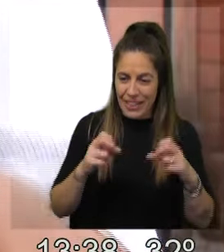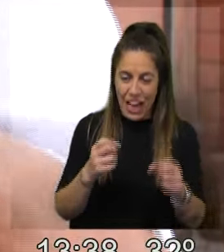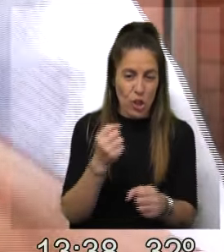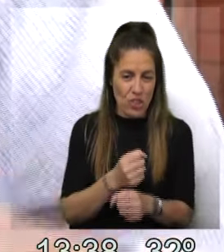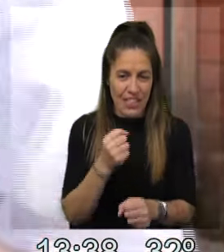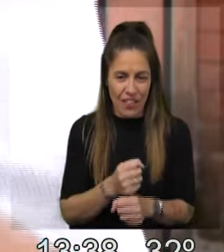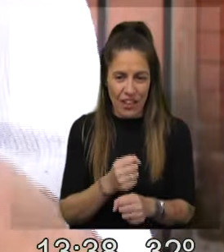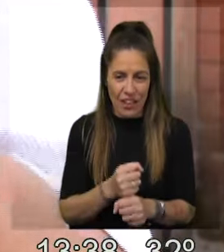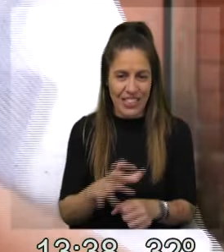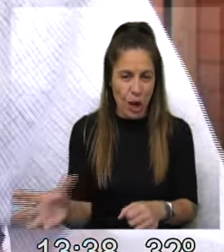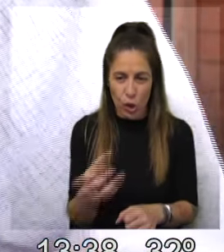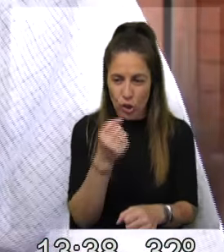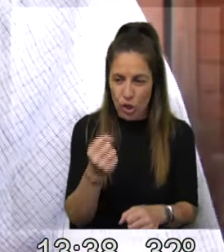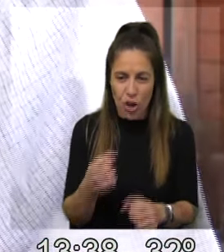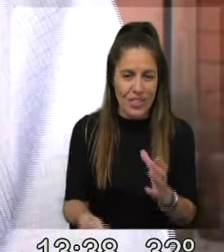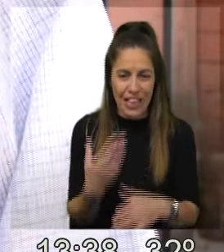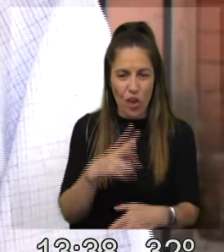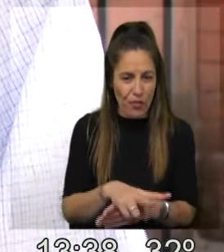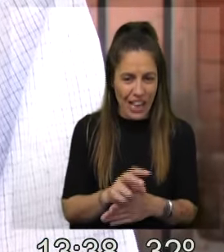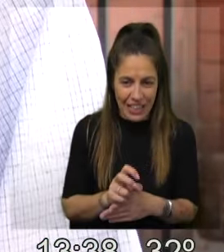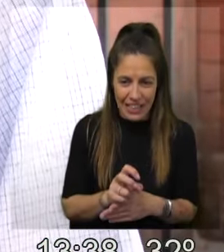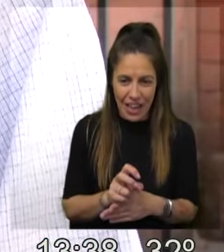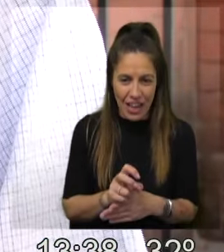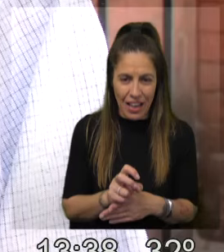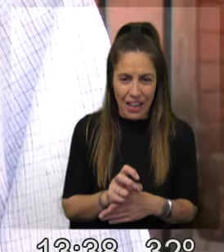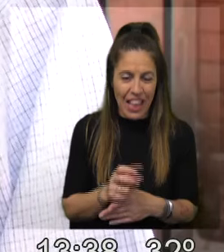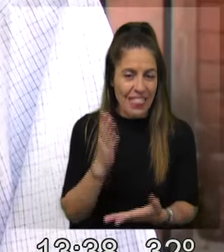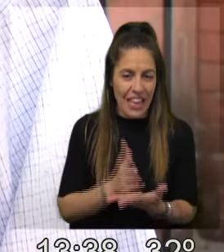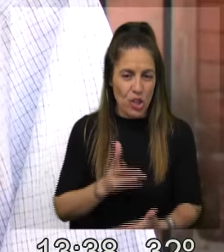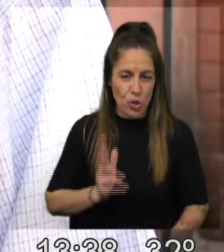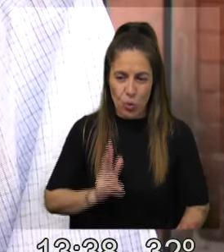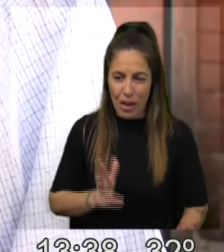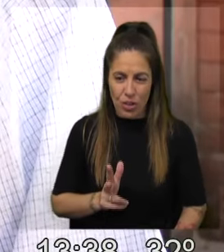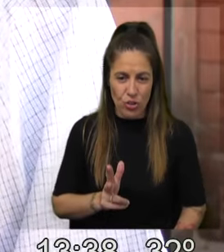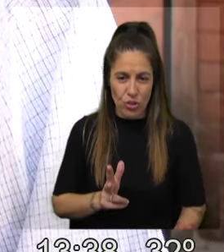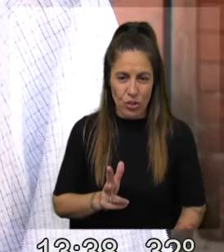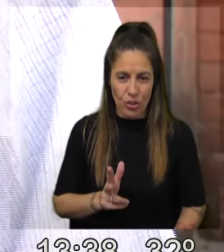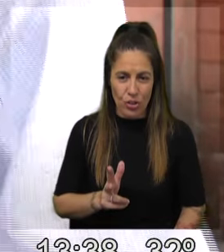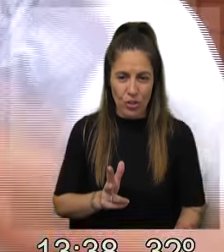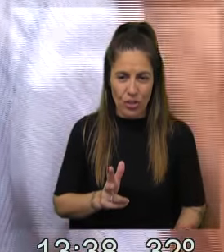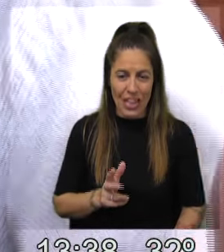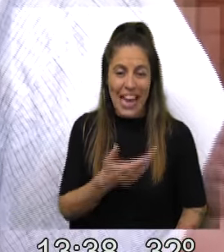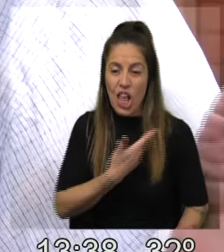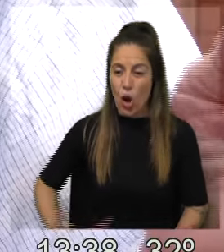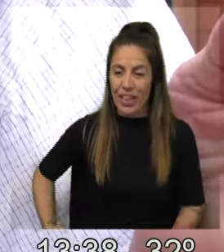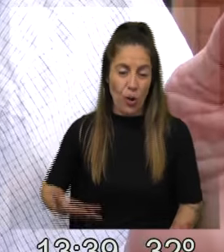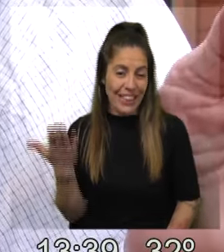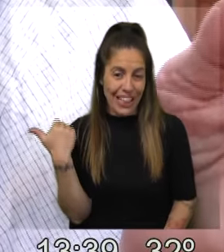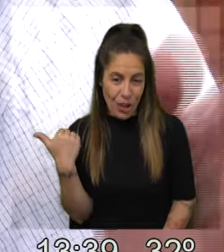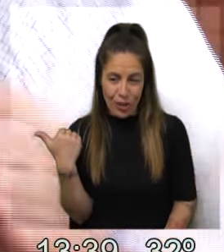trabajó, se encontró, se creó Fiscalía de Derechos Humanos en el gobierno